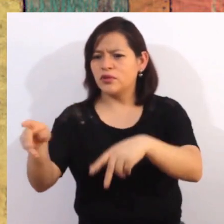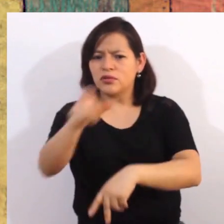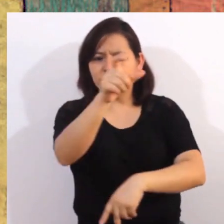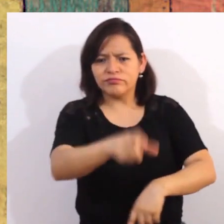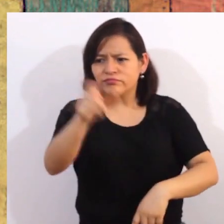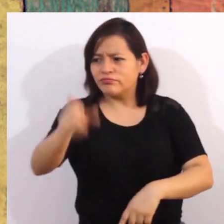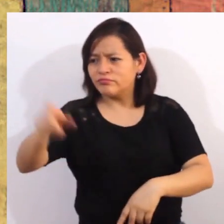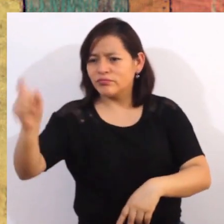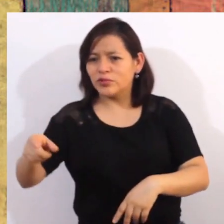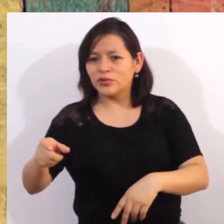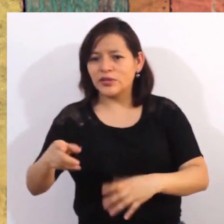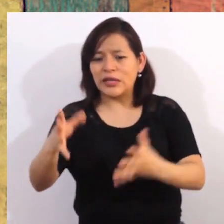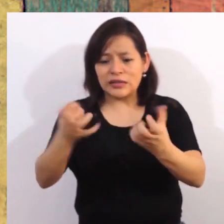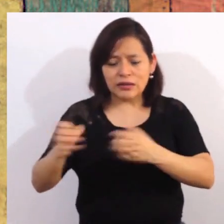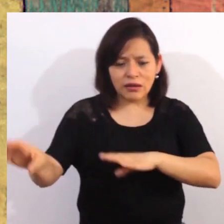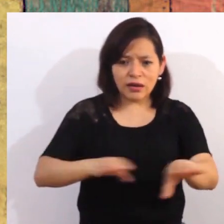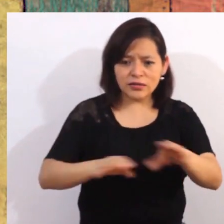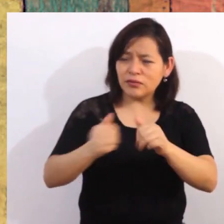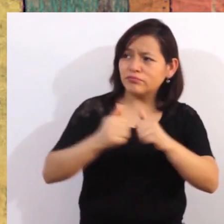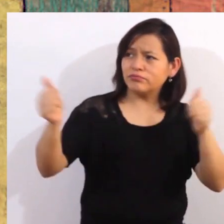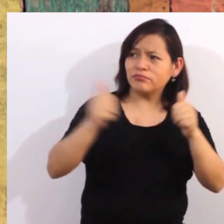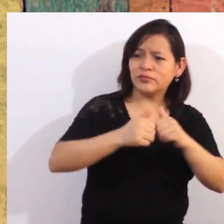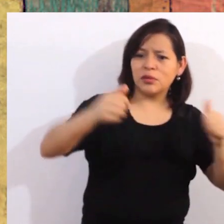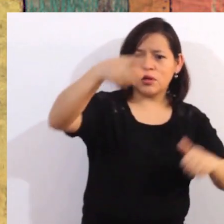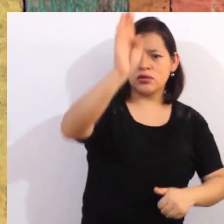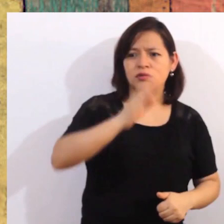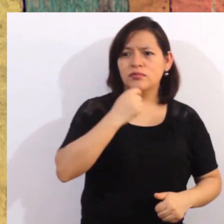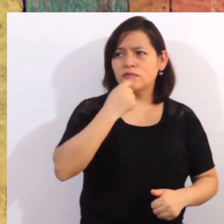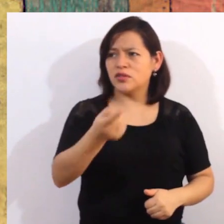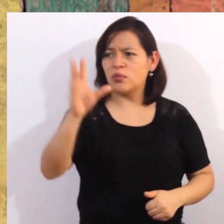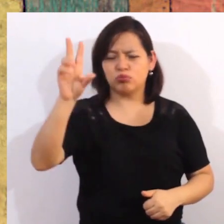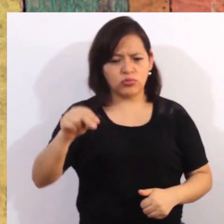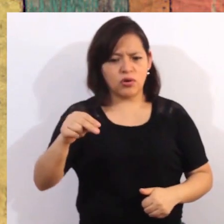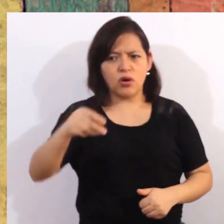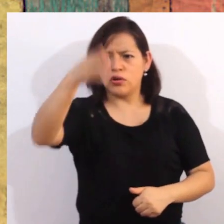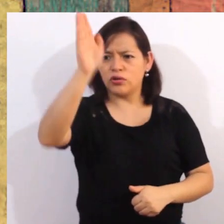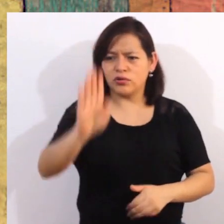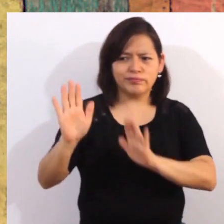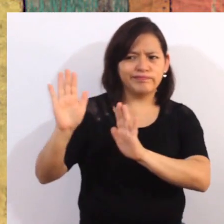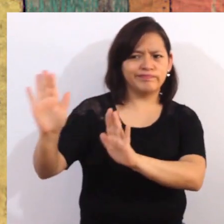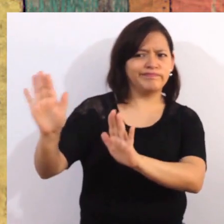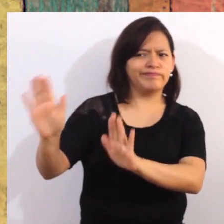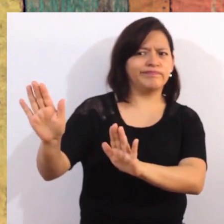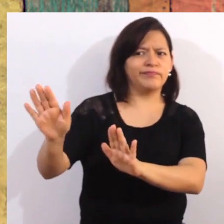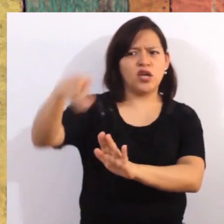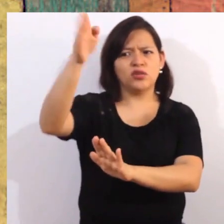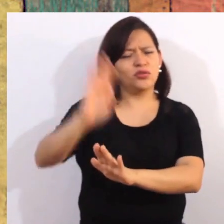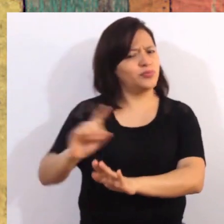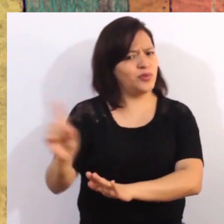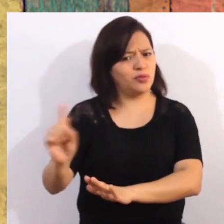gente a veces también así no quiere actuar a expensas de Dios? No, que Dios no se meta conmigo, yo no me meto con